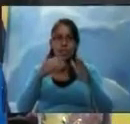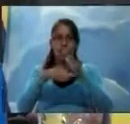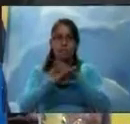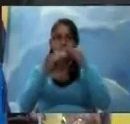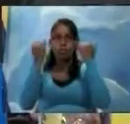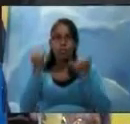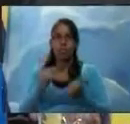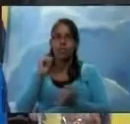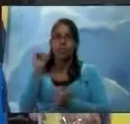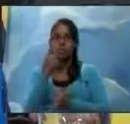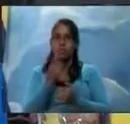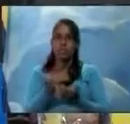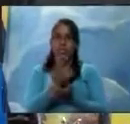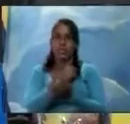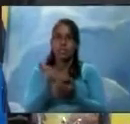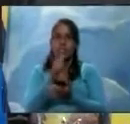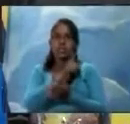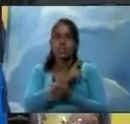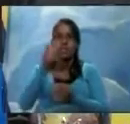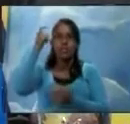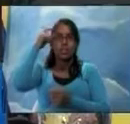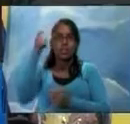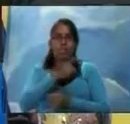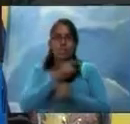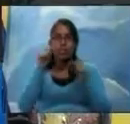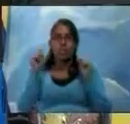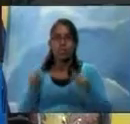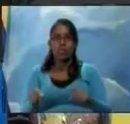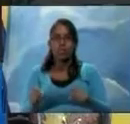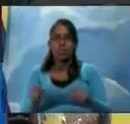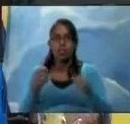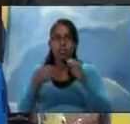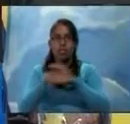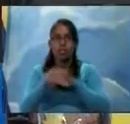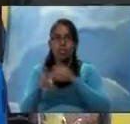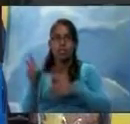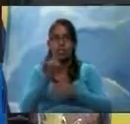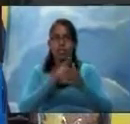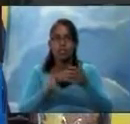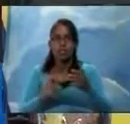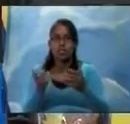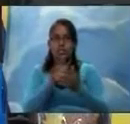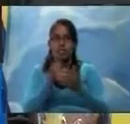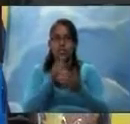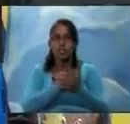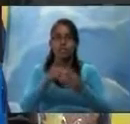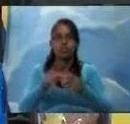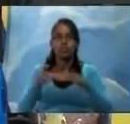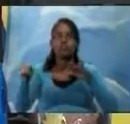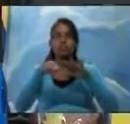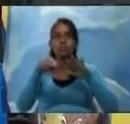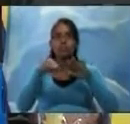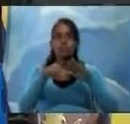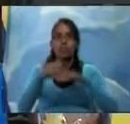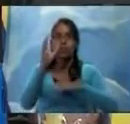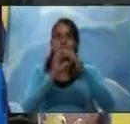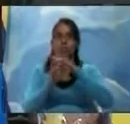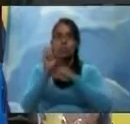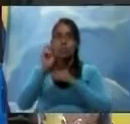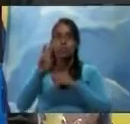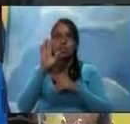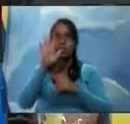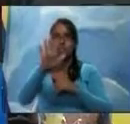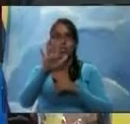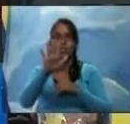A la primera lección del día de hoy. Vamos a la lectura en el libro de Mateo, capítulo 25.